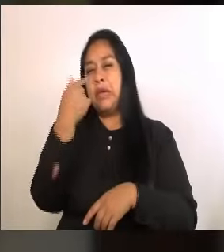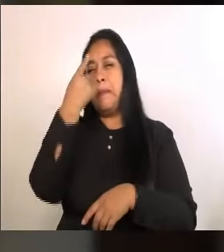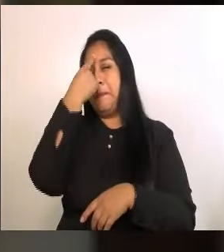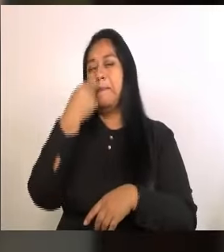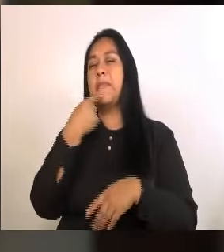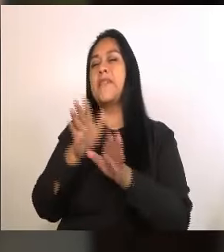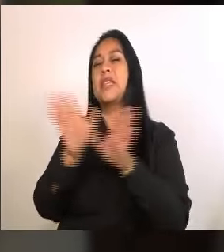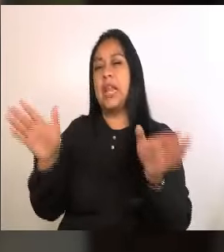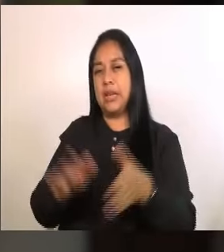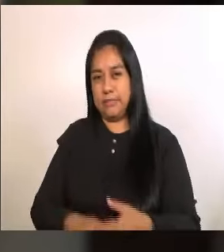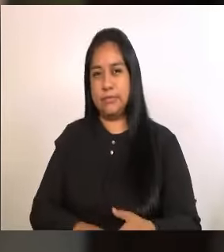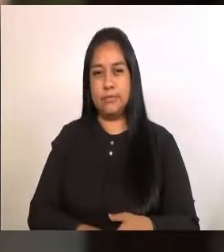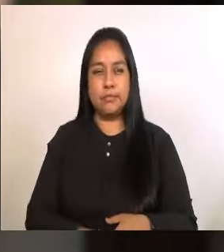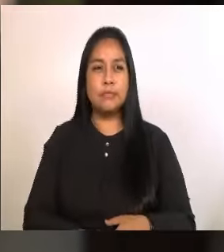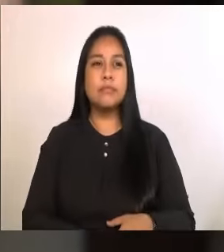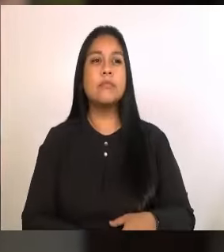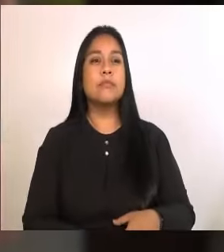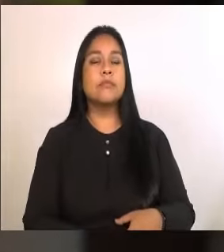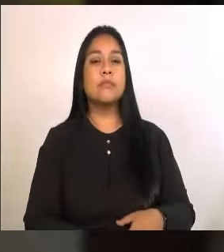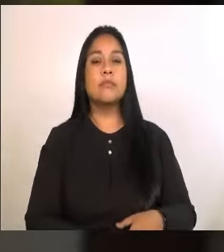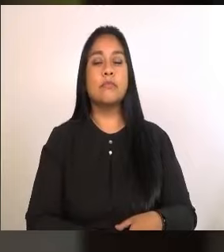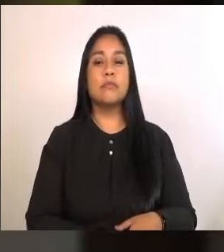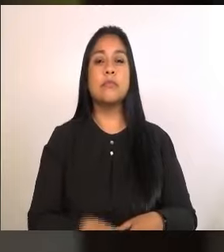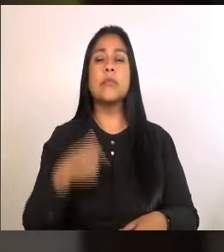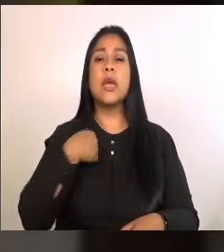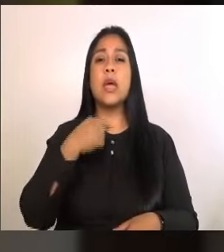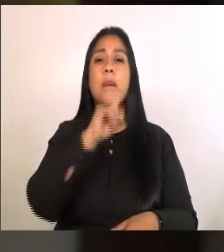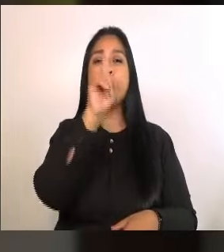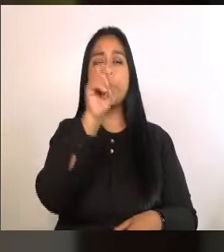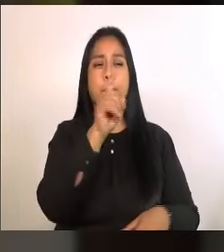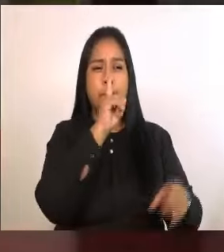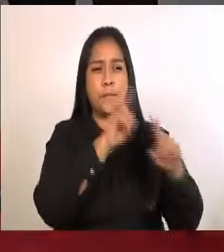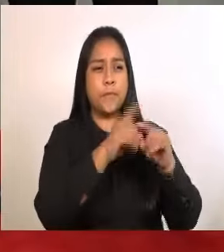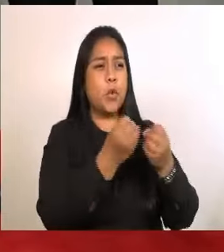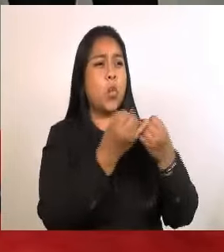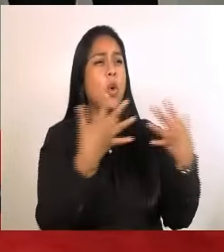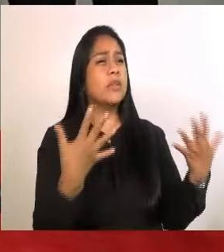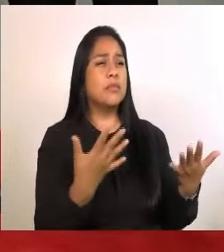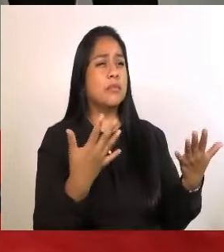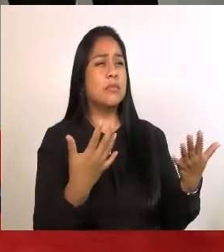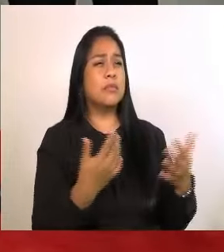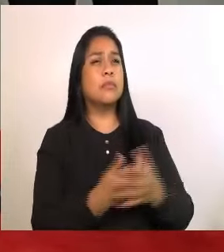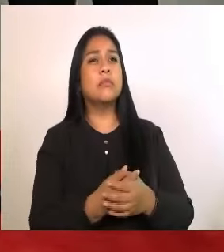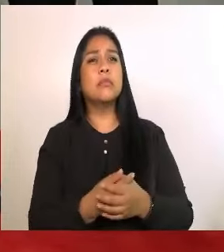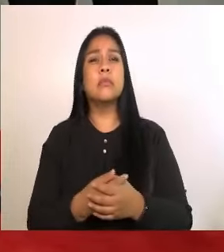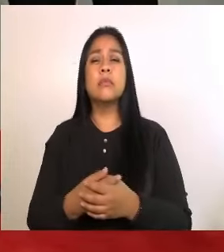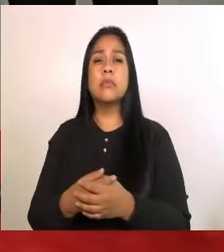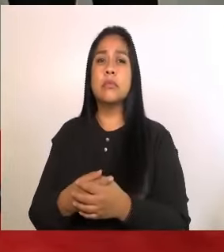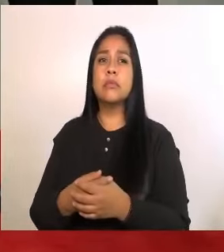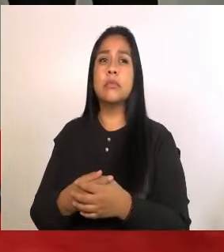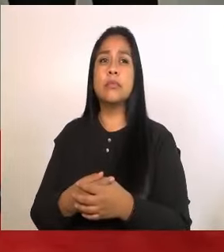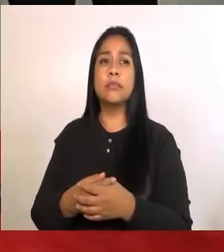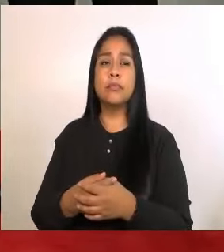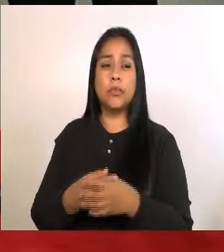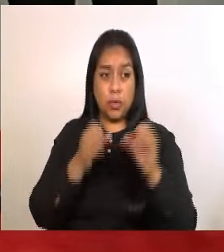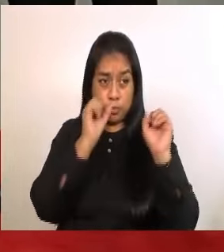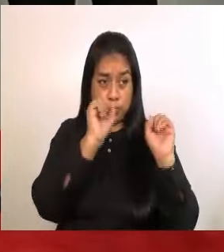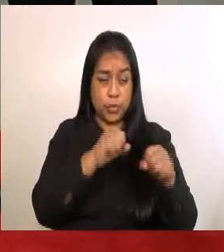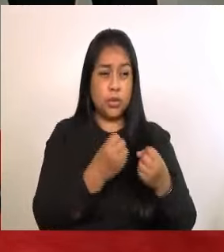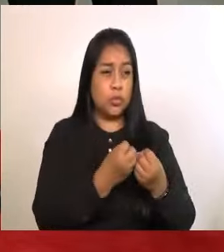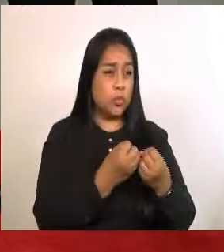general. Señor canciller, pregunta si se puede dar la cantidad. ¿Los números? ¿Se podrían dar los